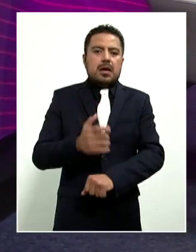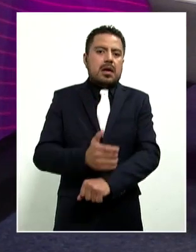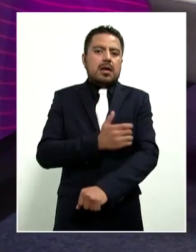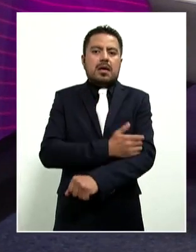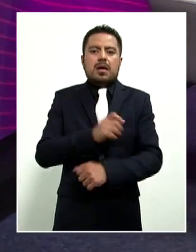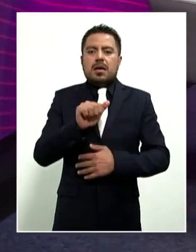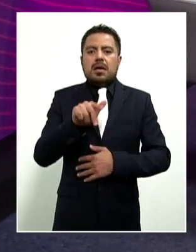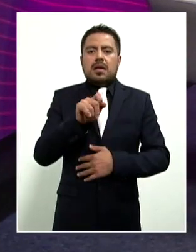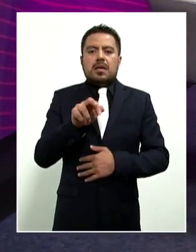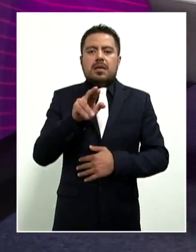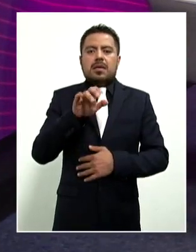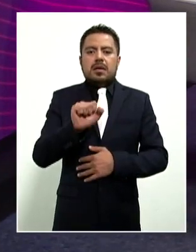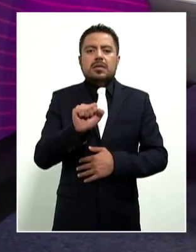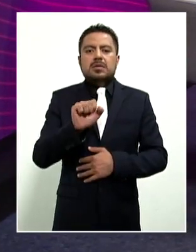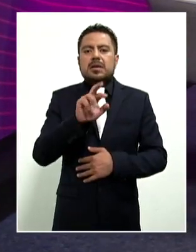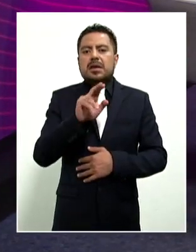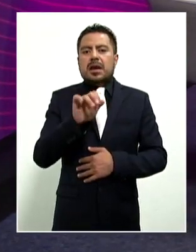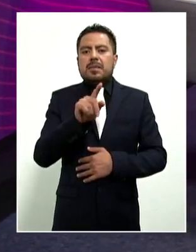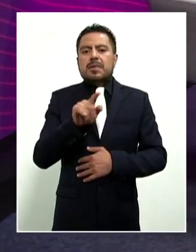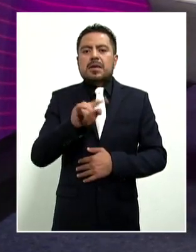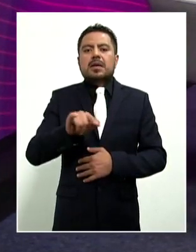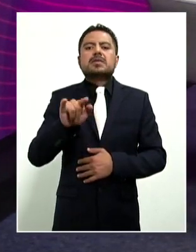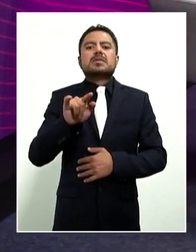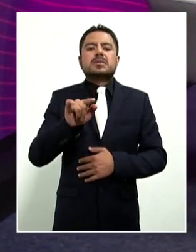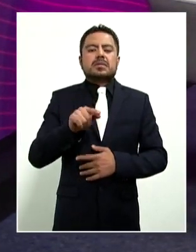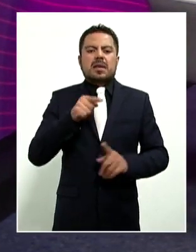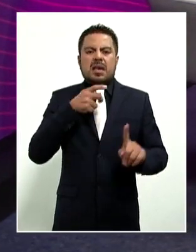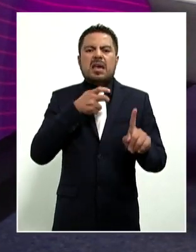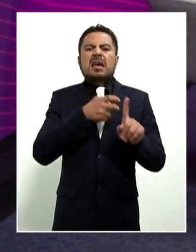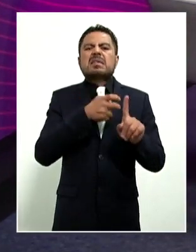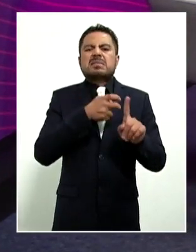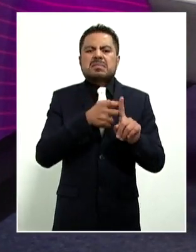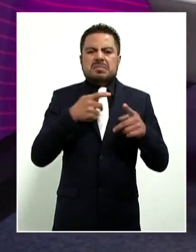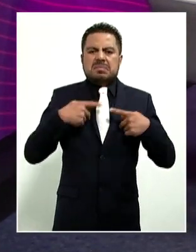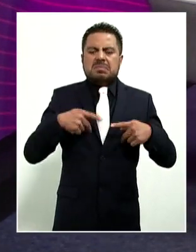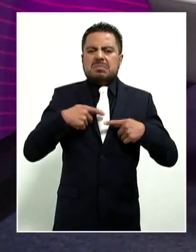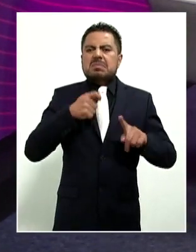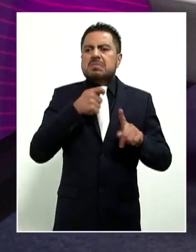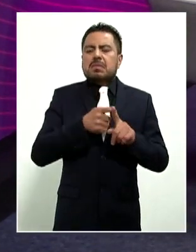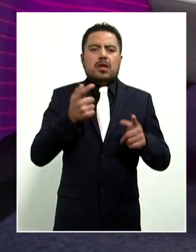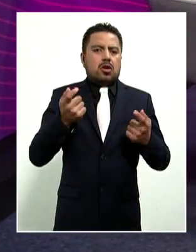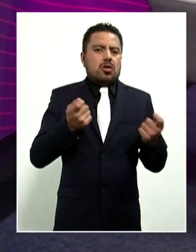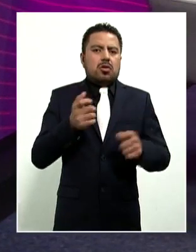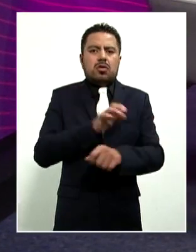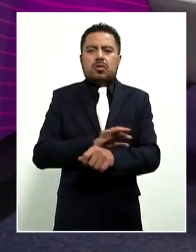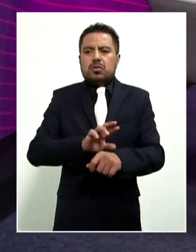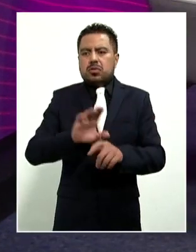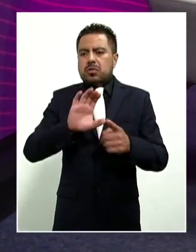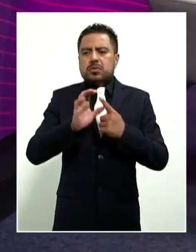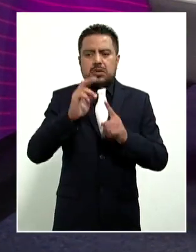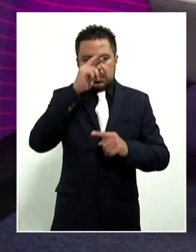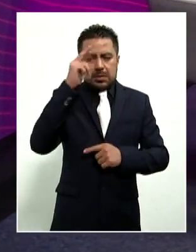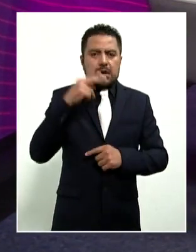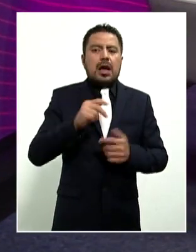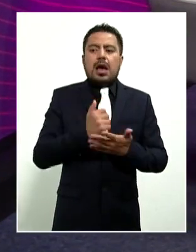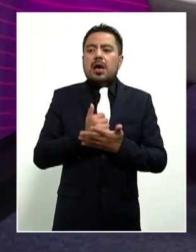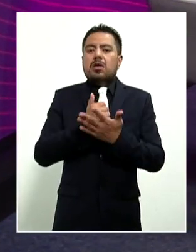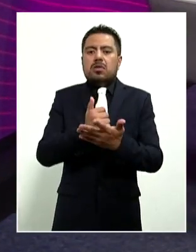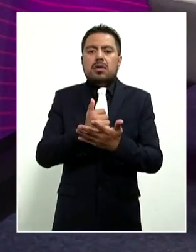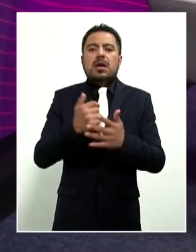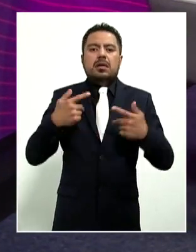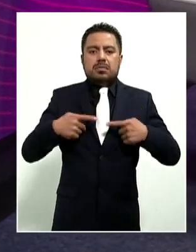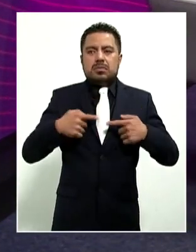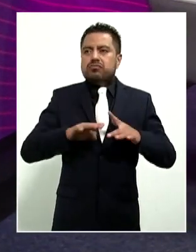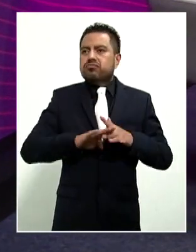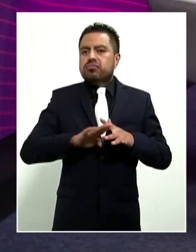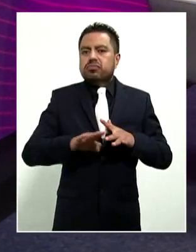también Andrés Ramírez. Andrés Ramírez es, digamos, quien dirige la Comisión Mexicana de Ayuda a Refugiados, con